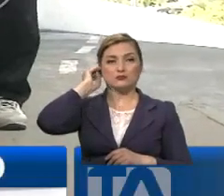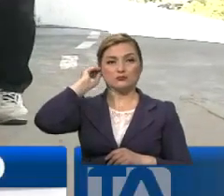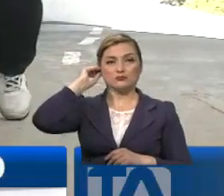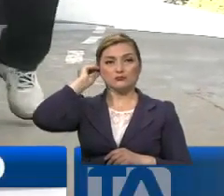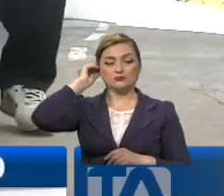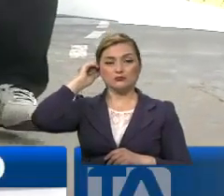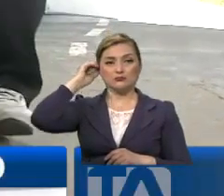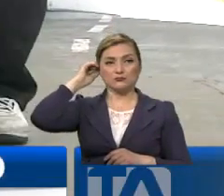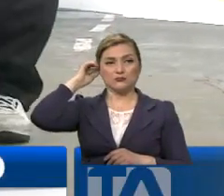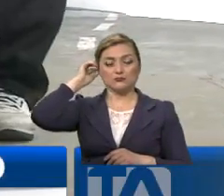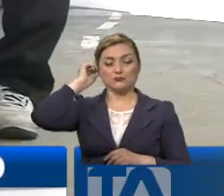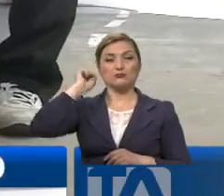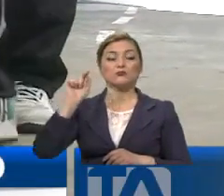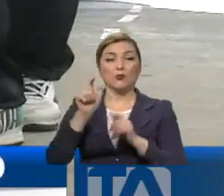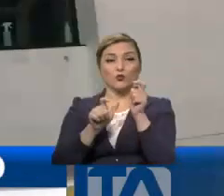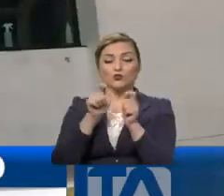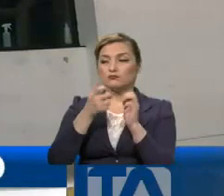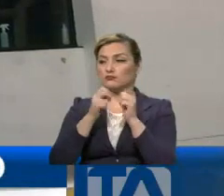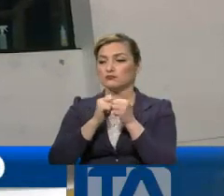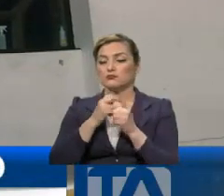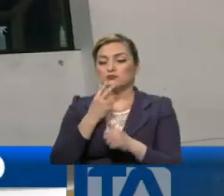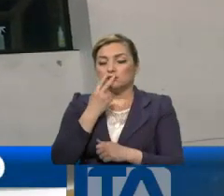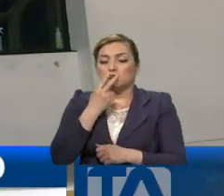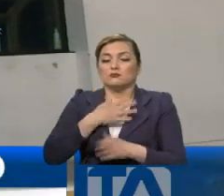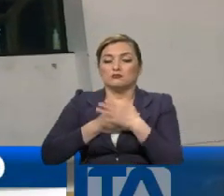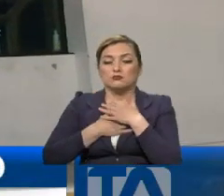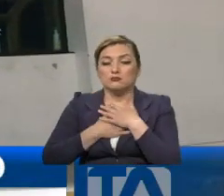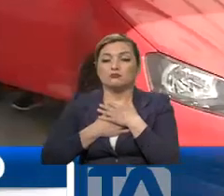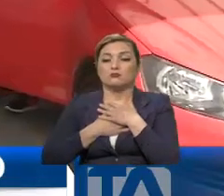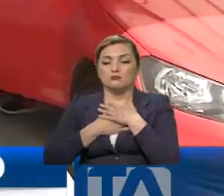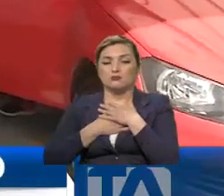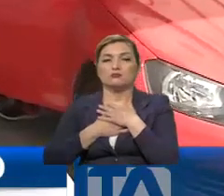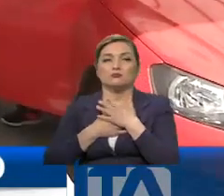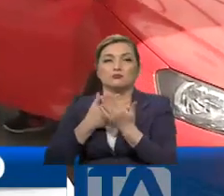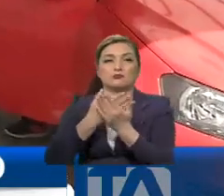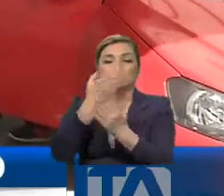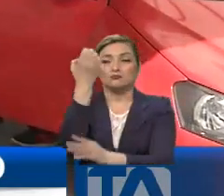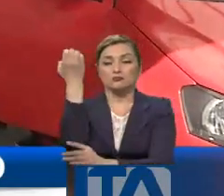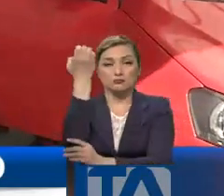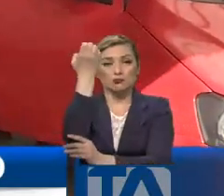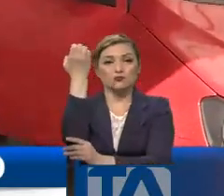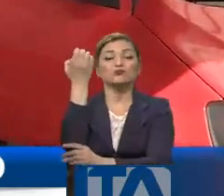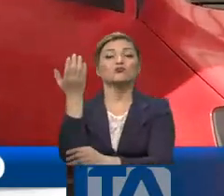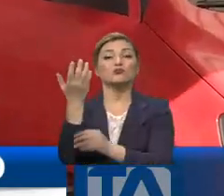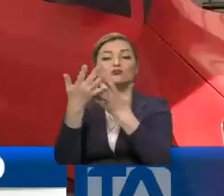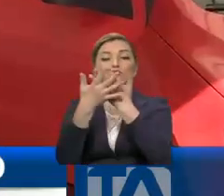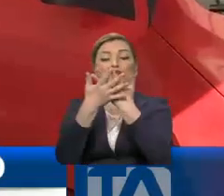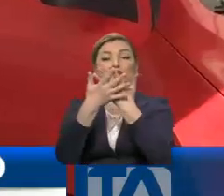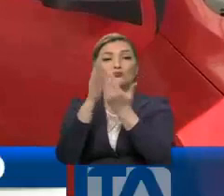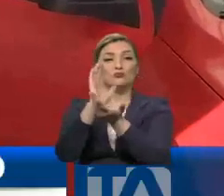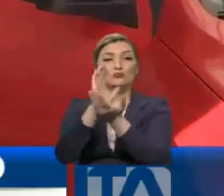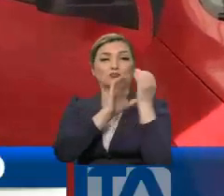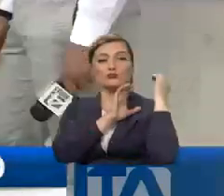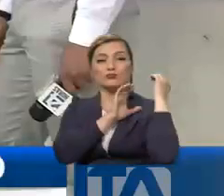Esta escena de pacientes que llegan con problemas respiratorios hasta la unidad de emergencia del Hospital General San Francisco en Carcelén se ha